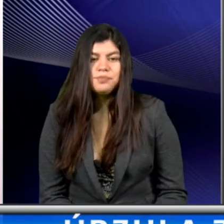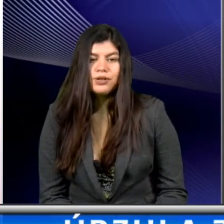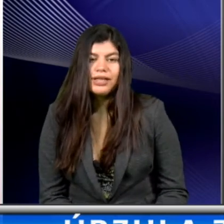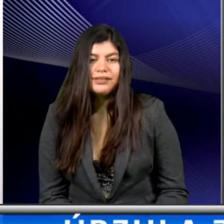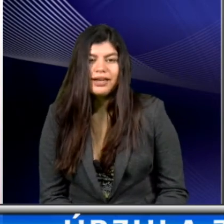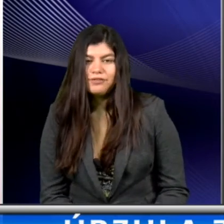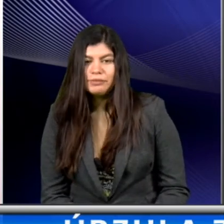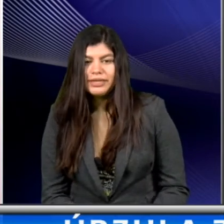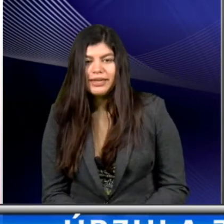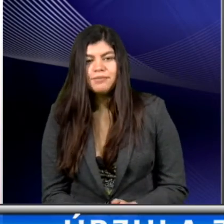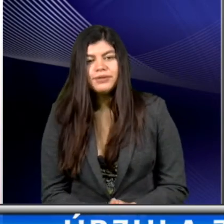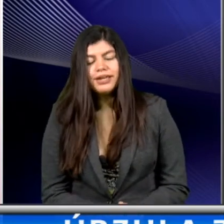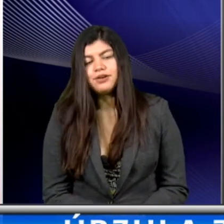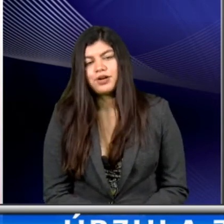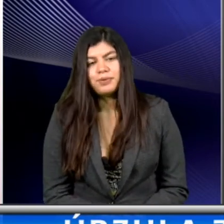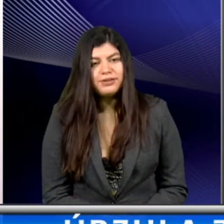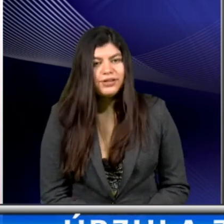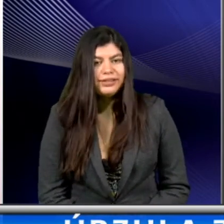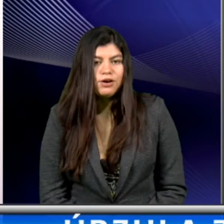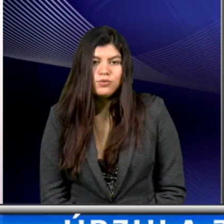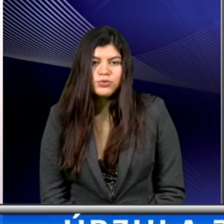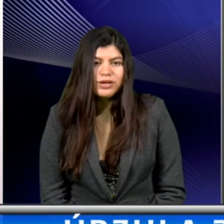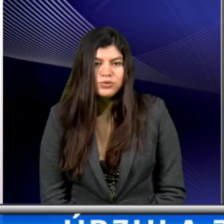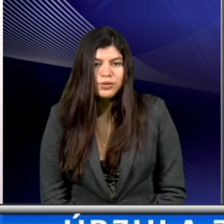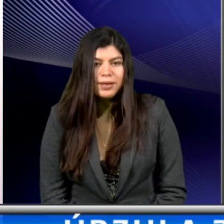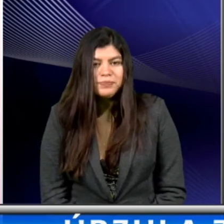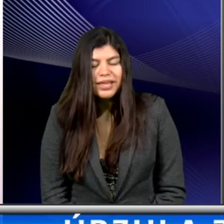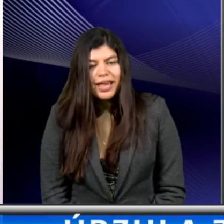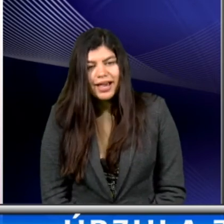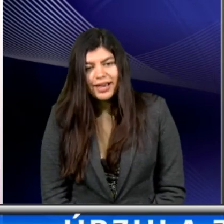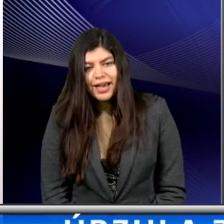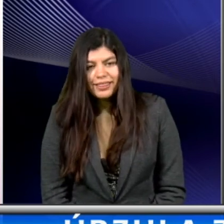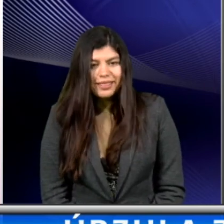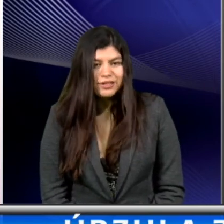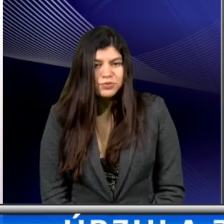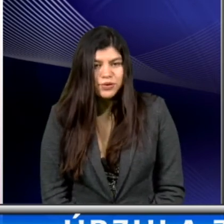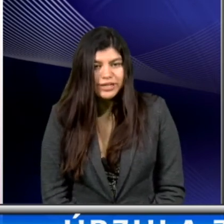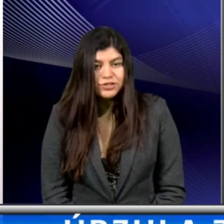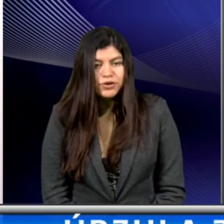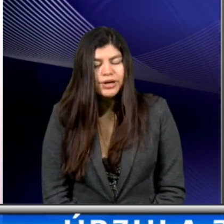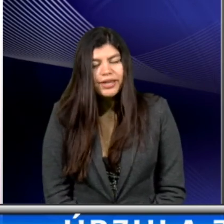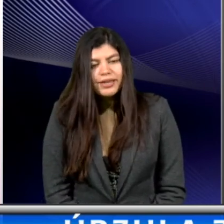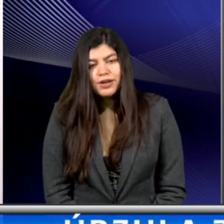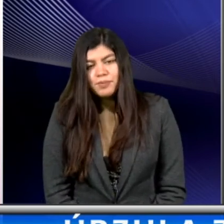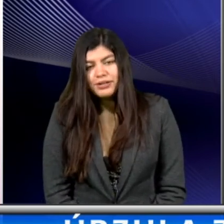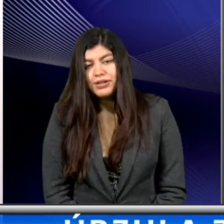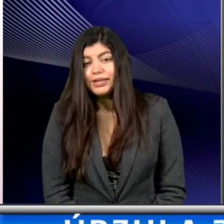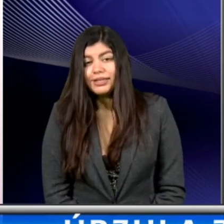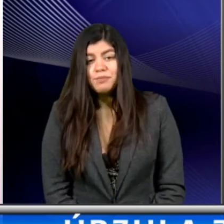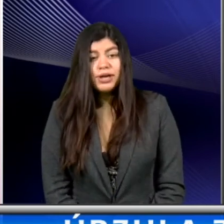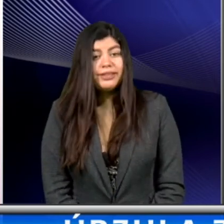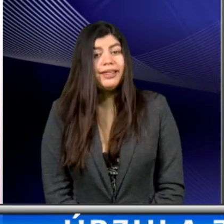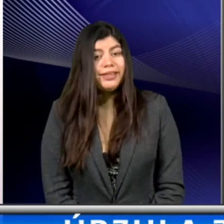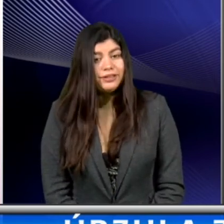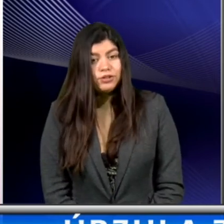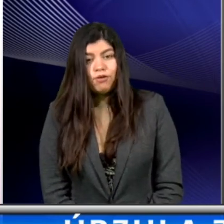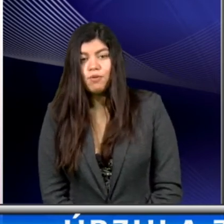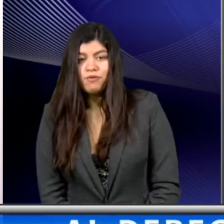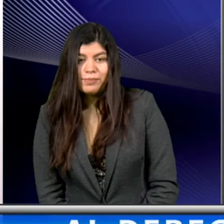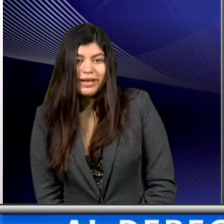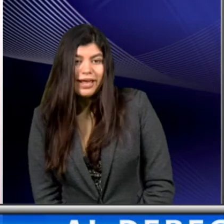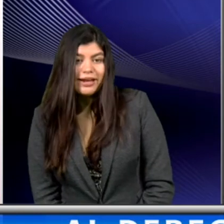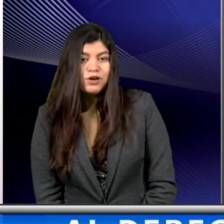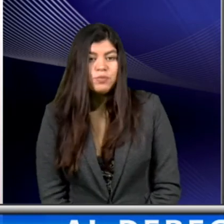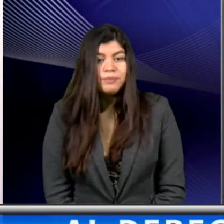Valiosa e importante la familia, es lo que nos manifiesta Úrsula Sura acá desde su conexión, que nos manifiesta que tenemos que estar atentos